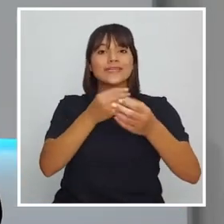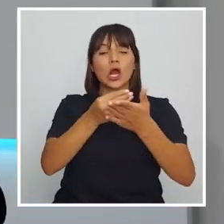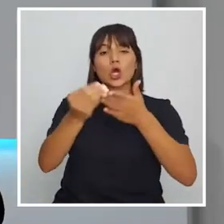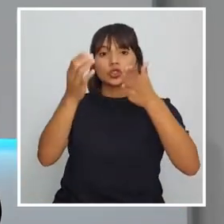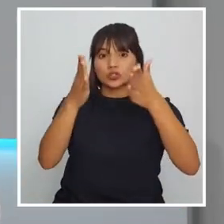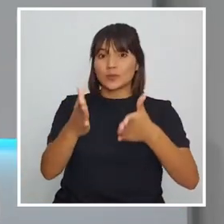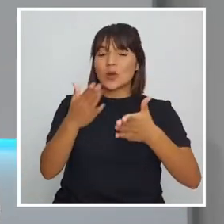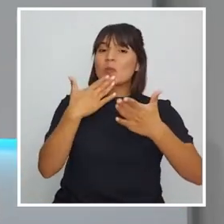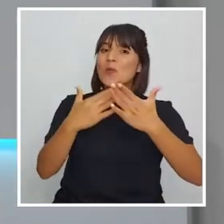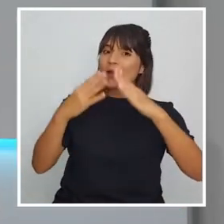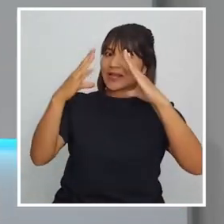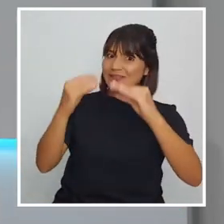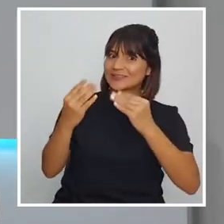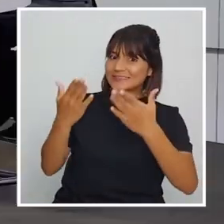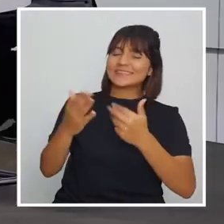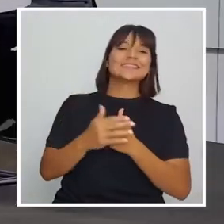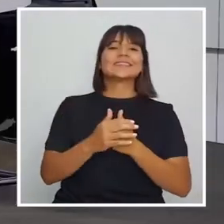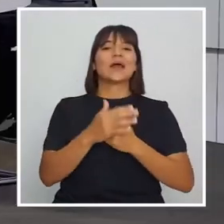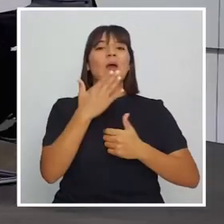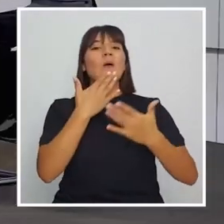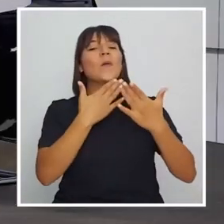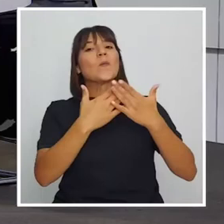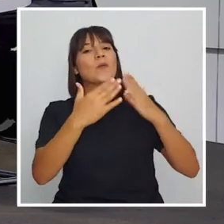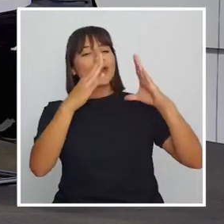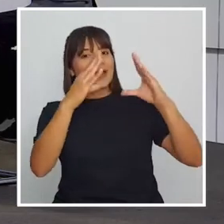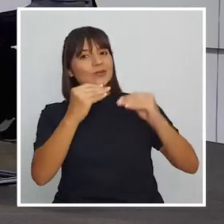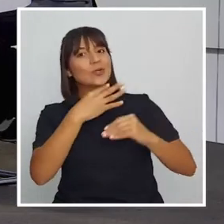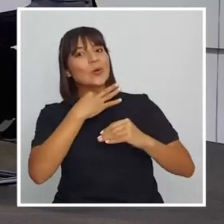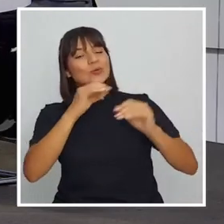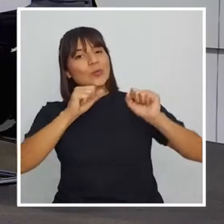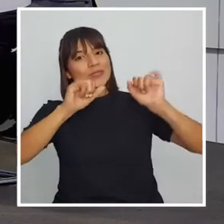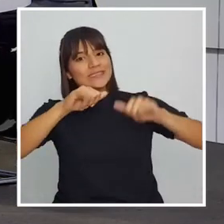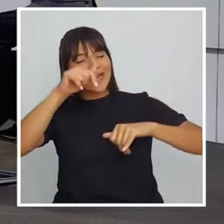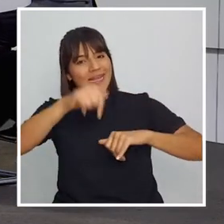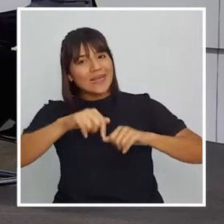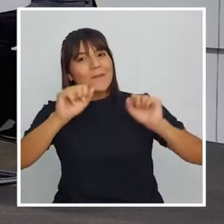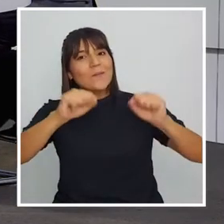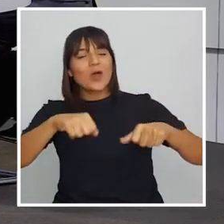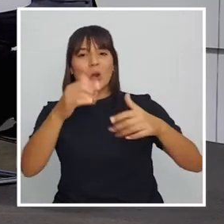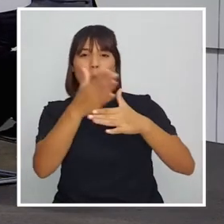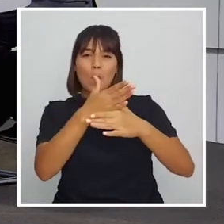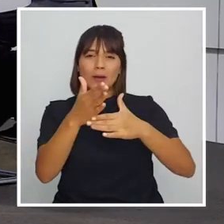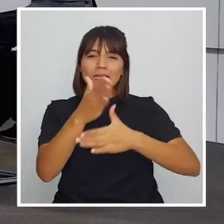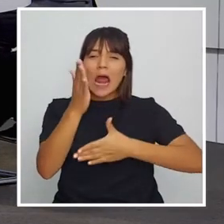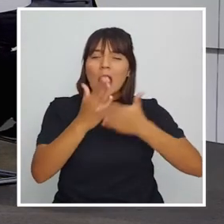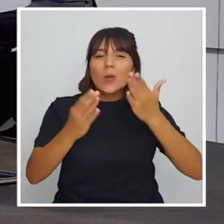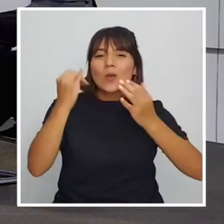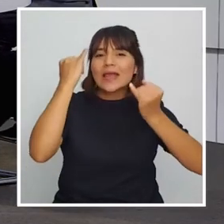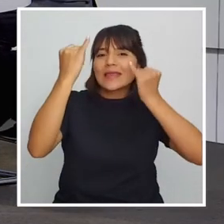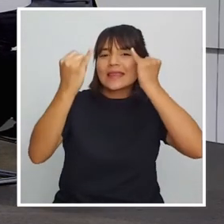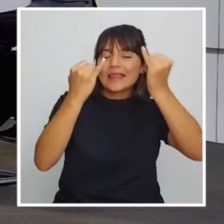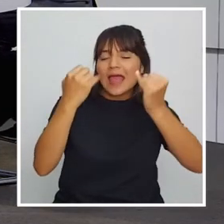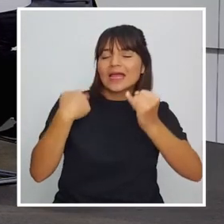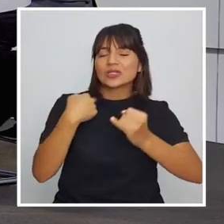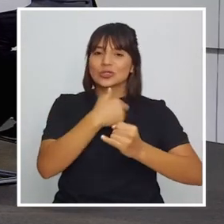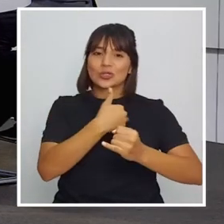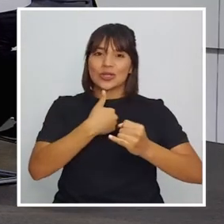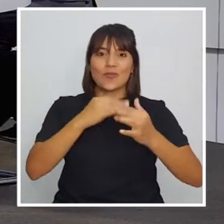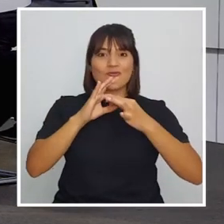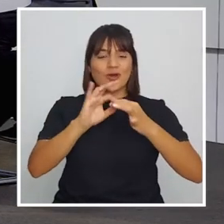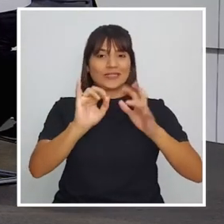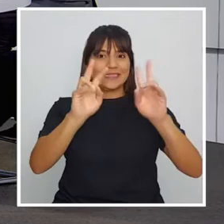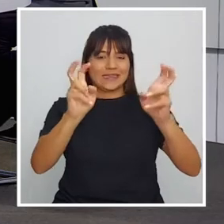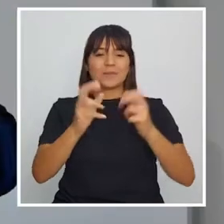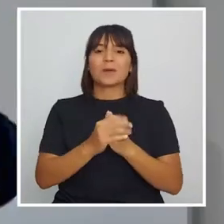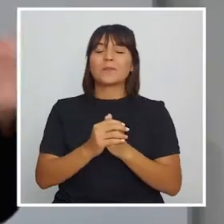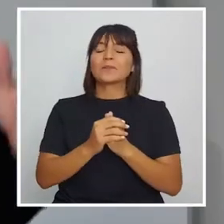buenas noches. Muy buenas, Andrés, un gusto estar por acá y poder compartir algunas ideas que tenemos con respecto a ese tema. Ahora bien,